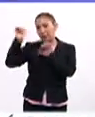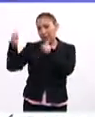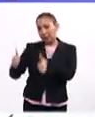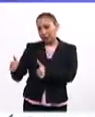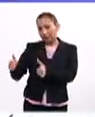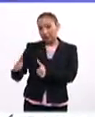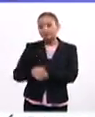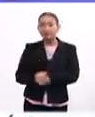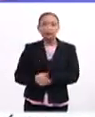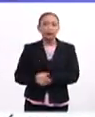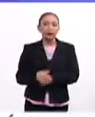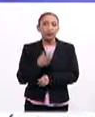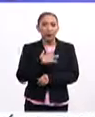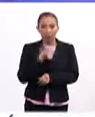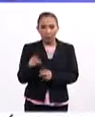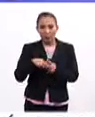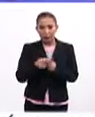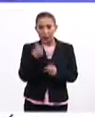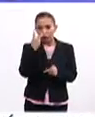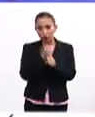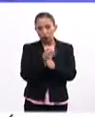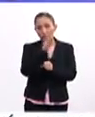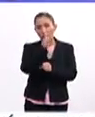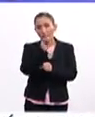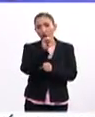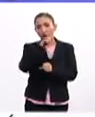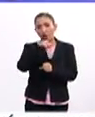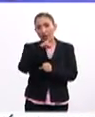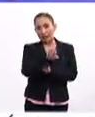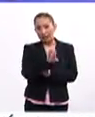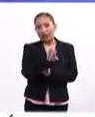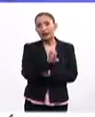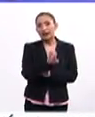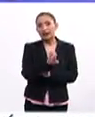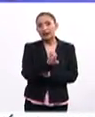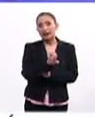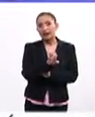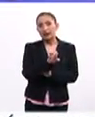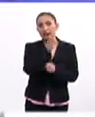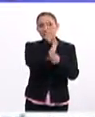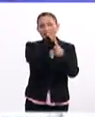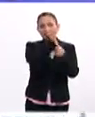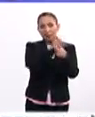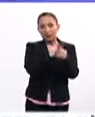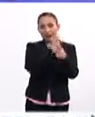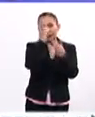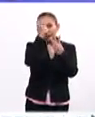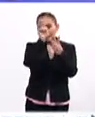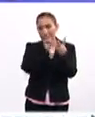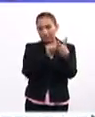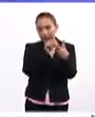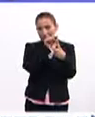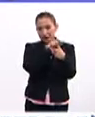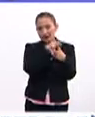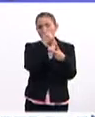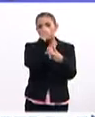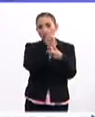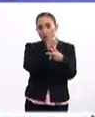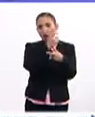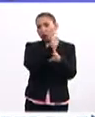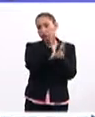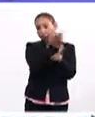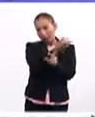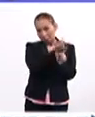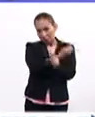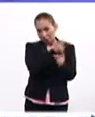artes. Entonces, bueno, con el inicio de este bloque 2. Dos bloques de 3, ¿verdad? Exactamente. Dos bloques de 3. Efectivamente.